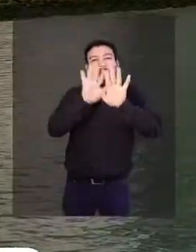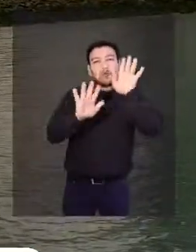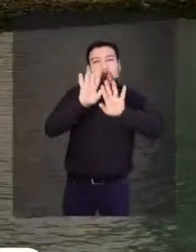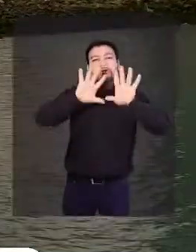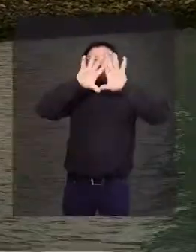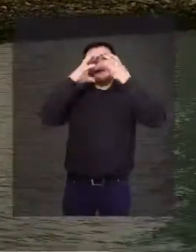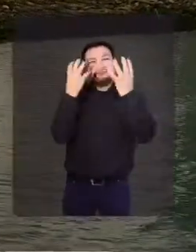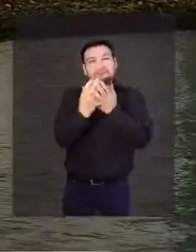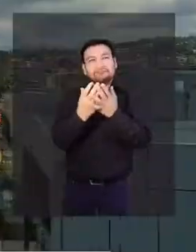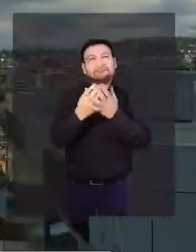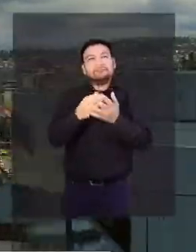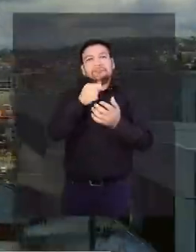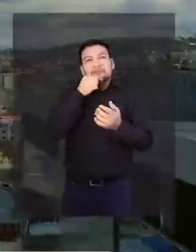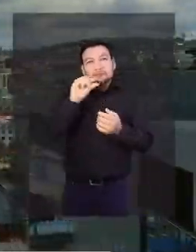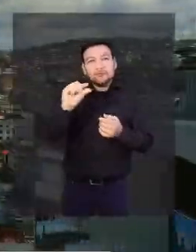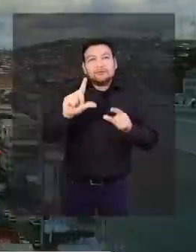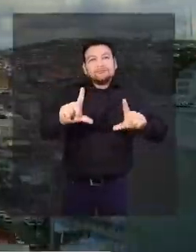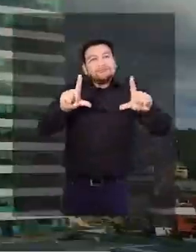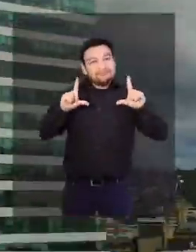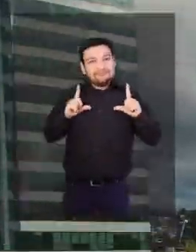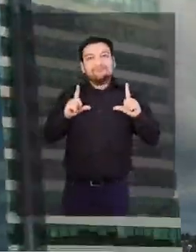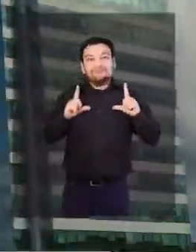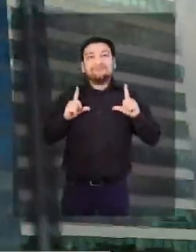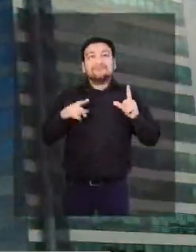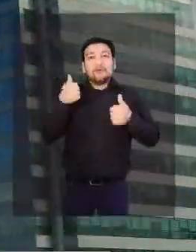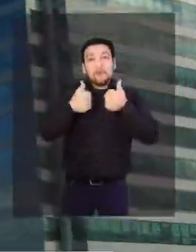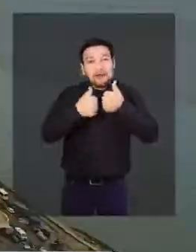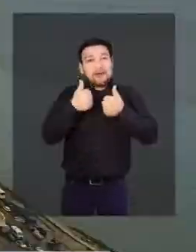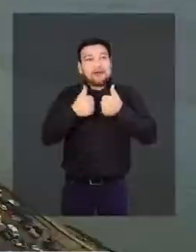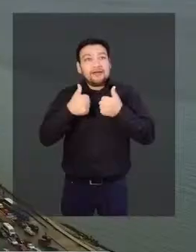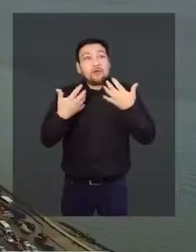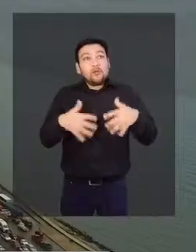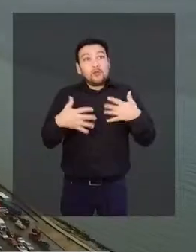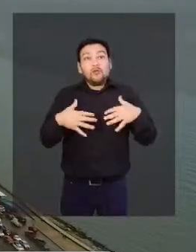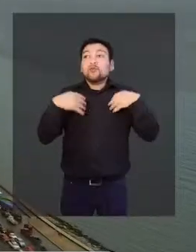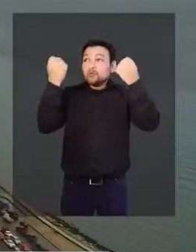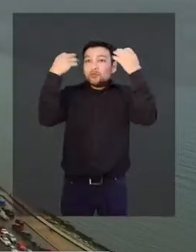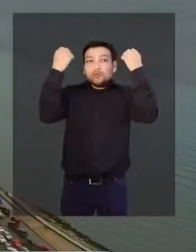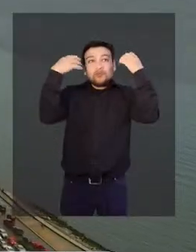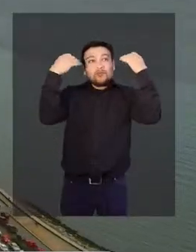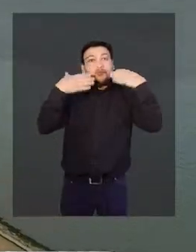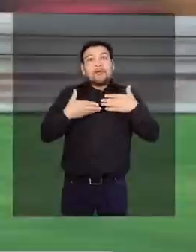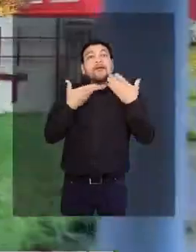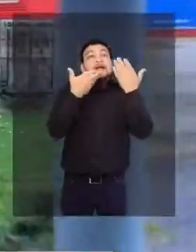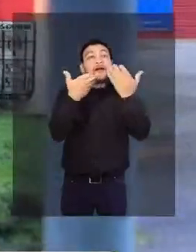región de los lagos ha generado una creciente necesidad de profesionales en la zona.